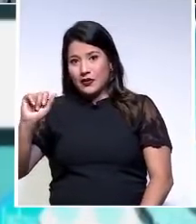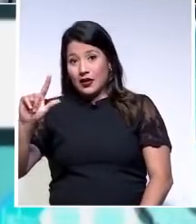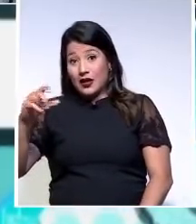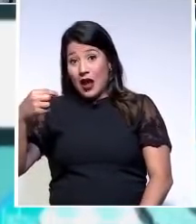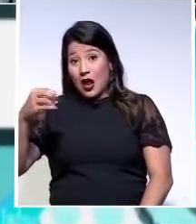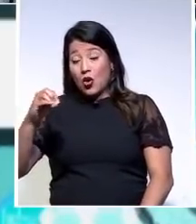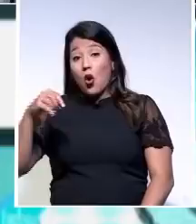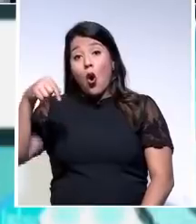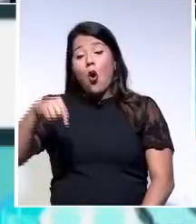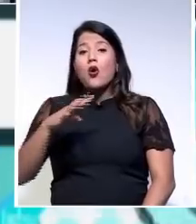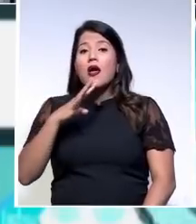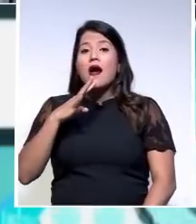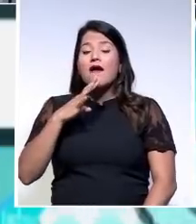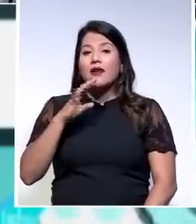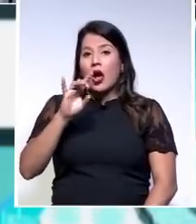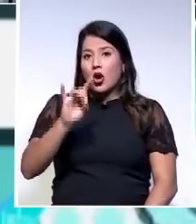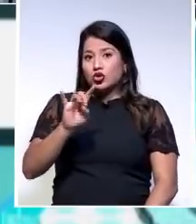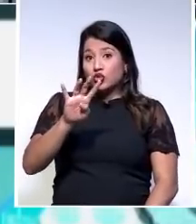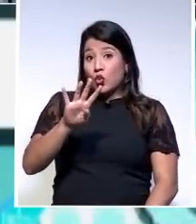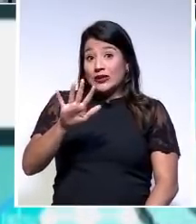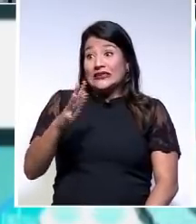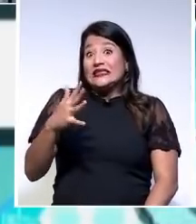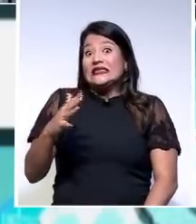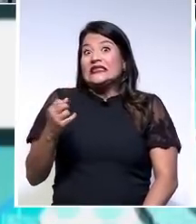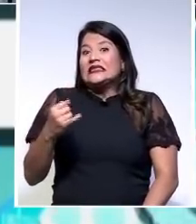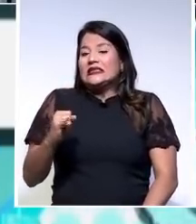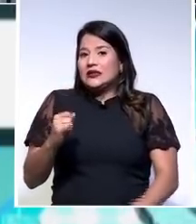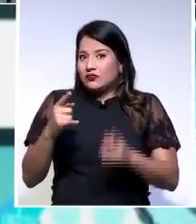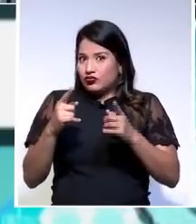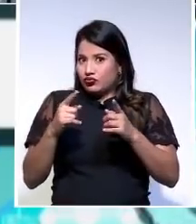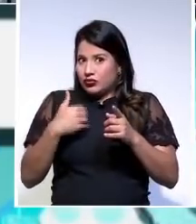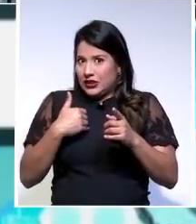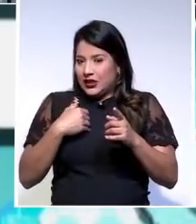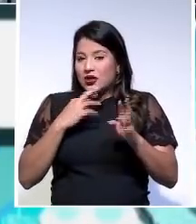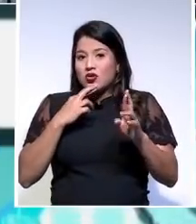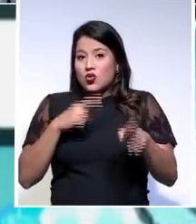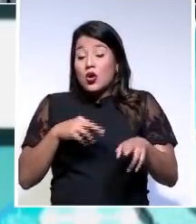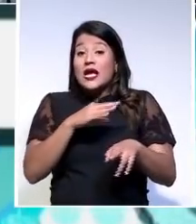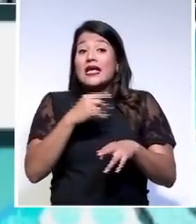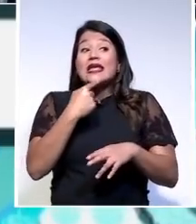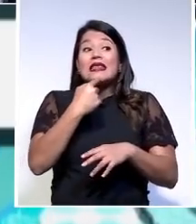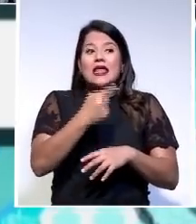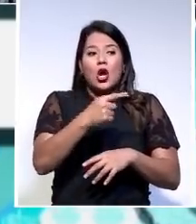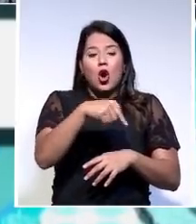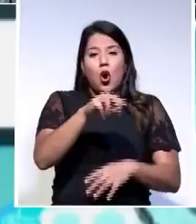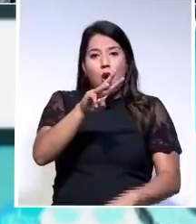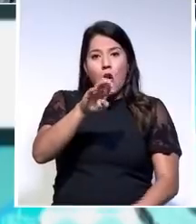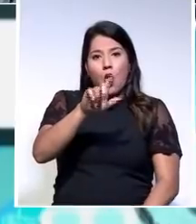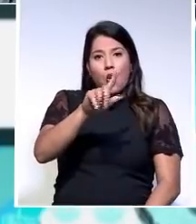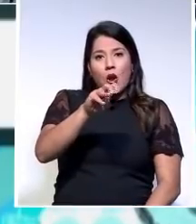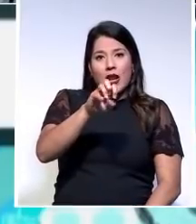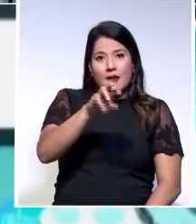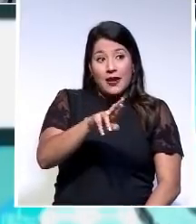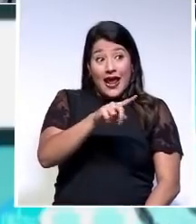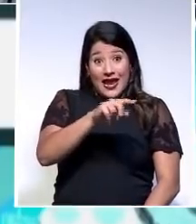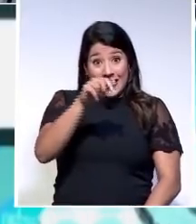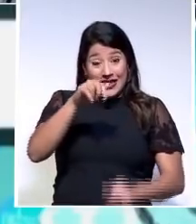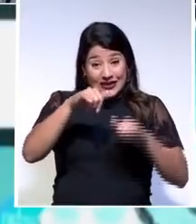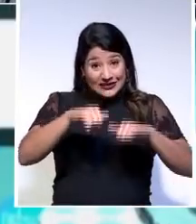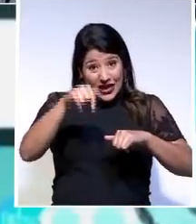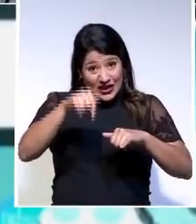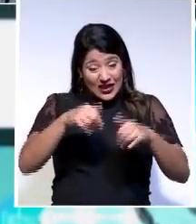8:45 si se dan estos resultados. Y nos indicaron desde la tendencia de don Wilmer que él se encuentra acá muy